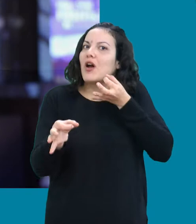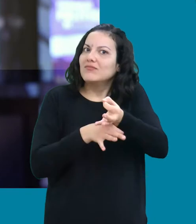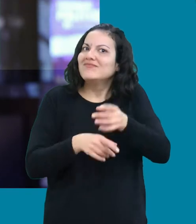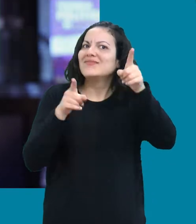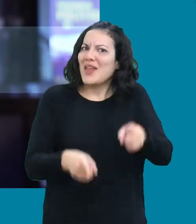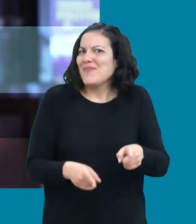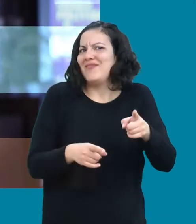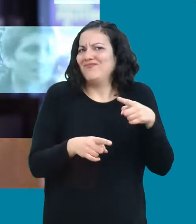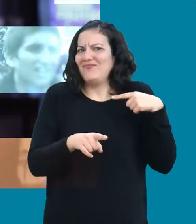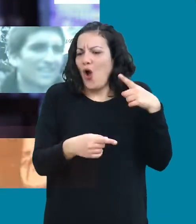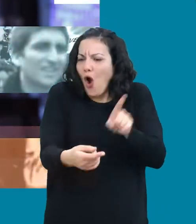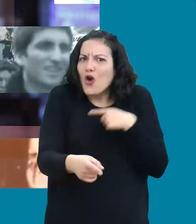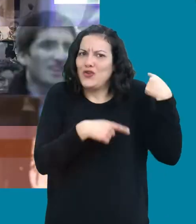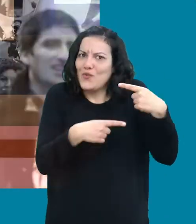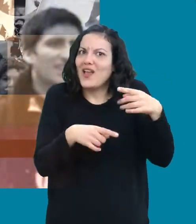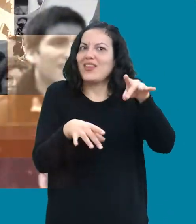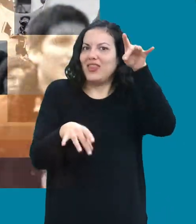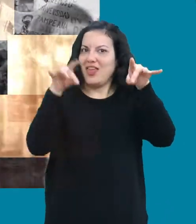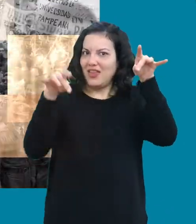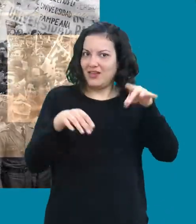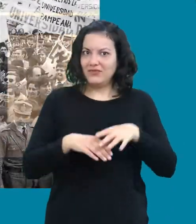tradición, evidentemente, selectiva.